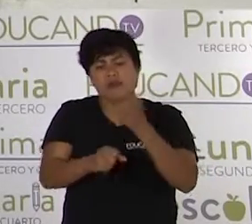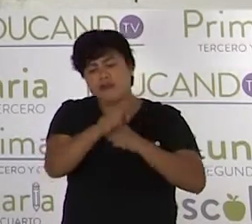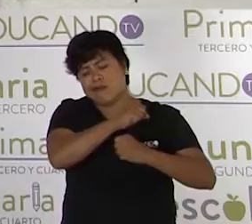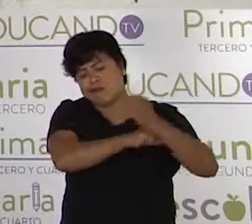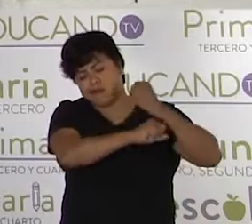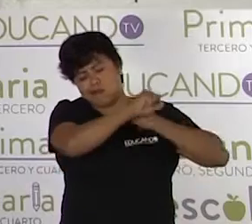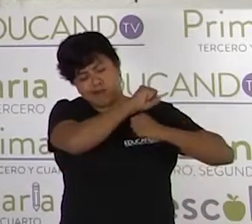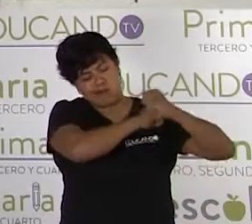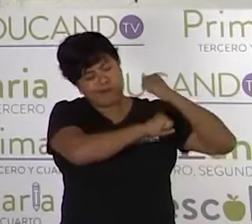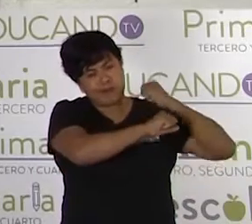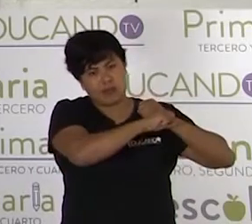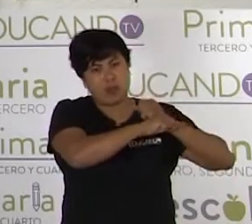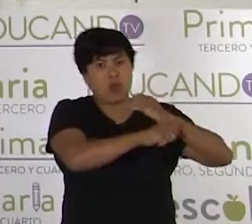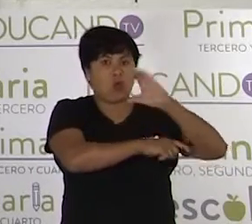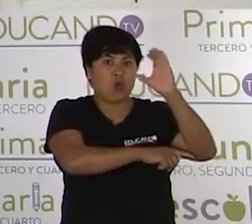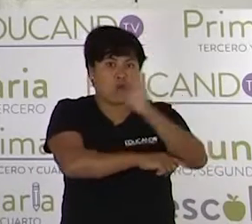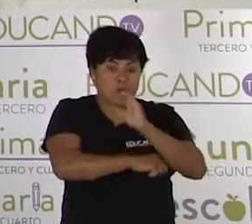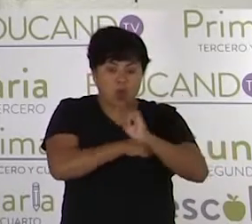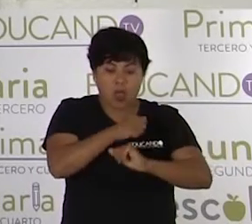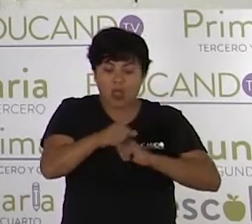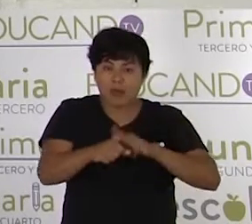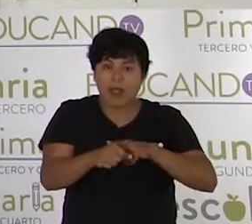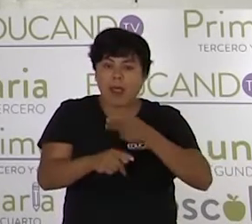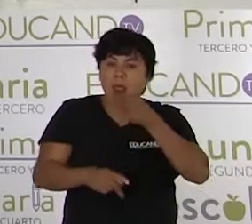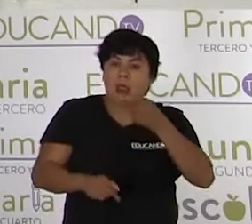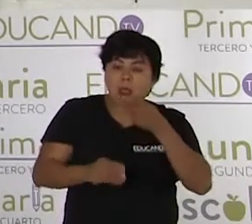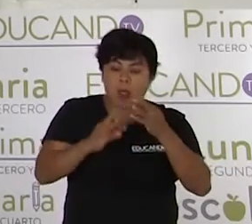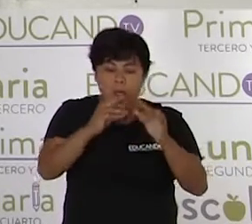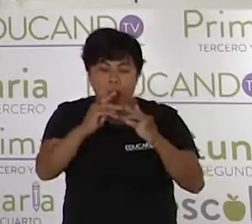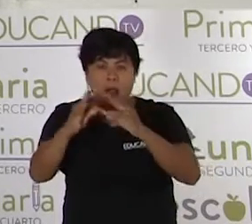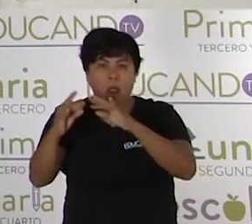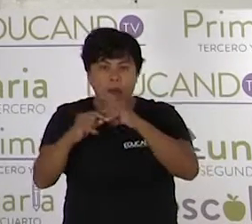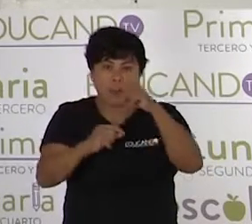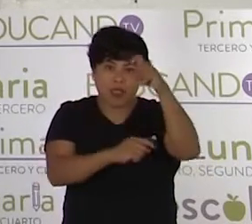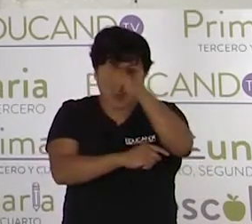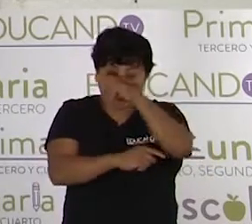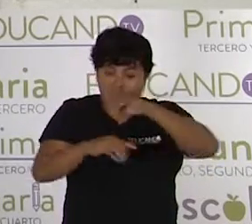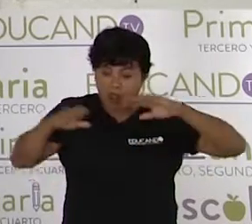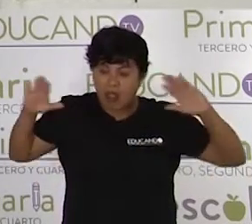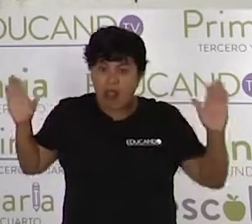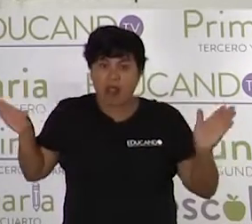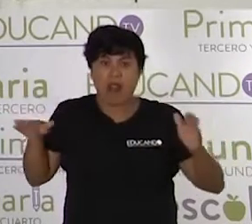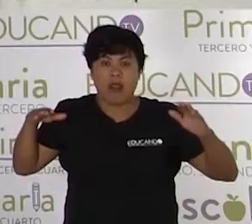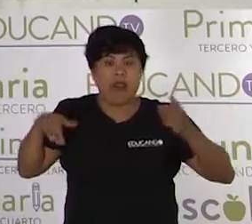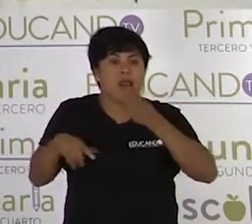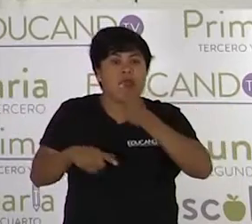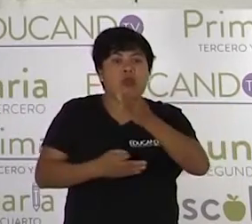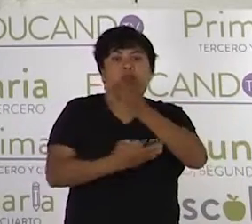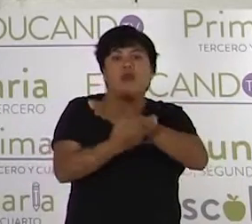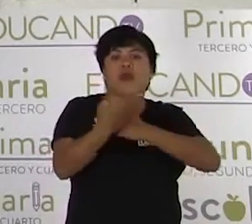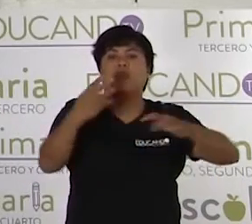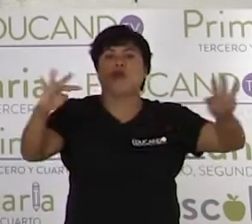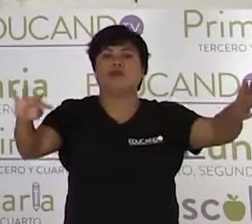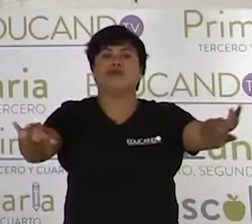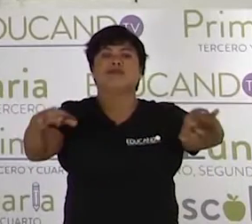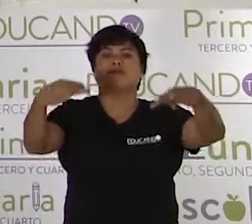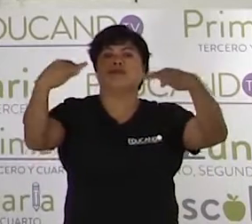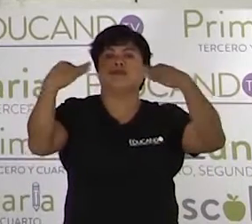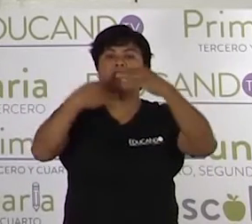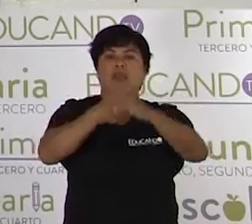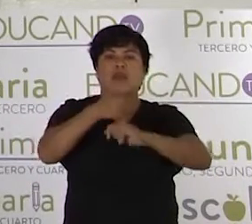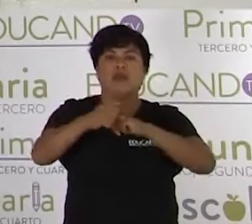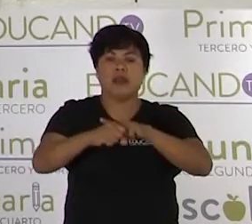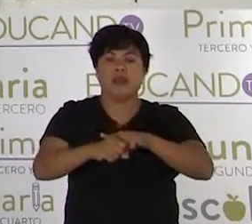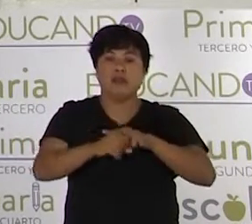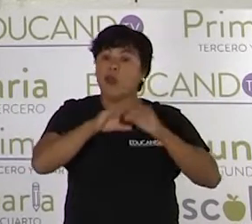tiempo, cuando los animales hablaban, el águila real les dijo a todos que